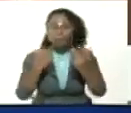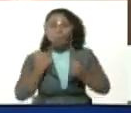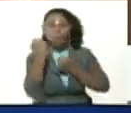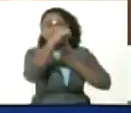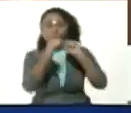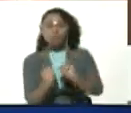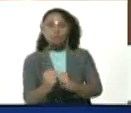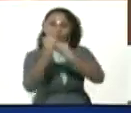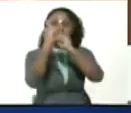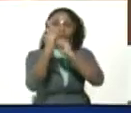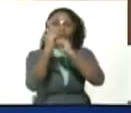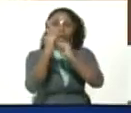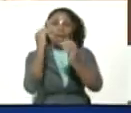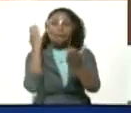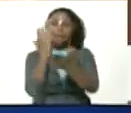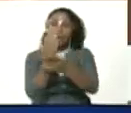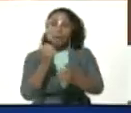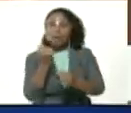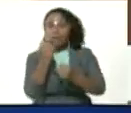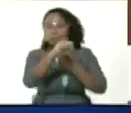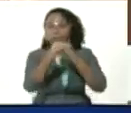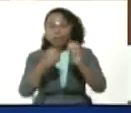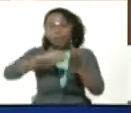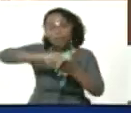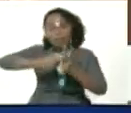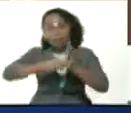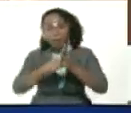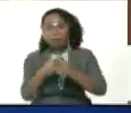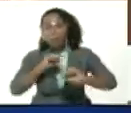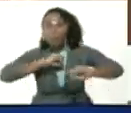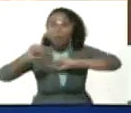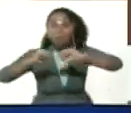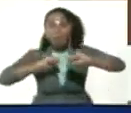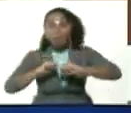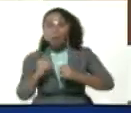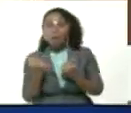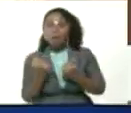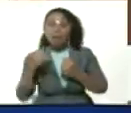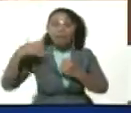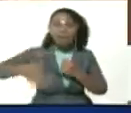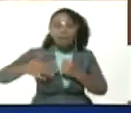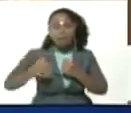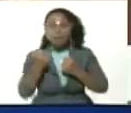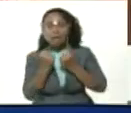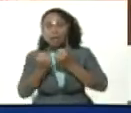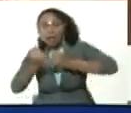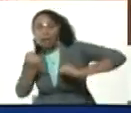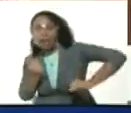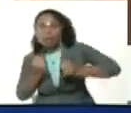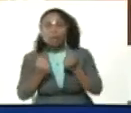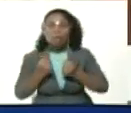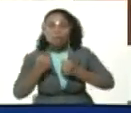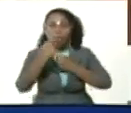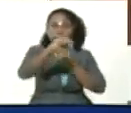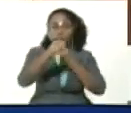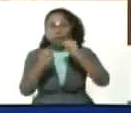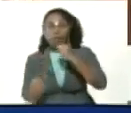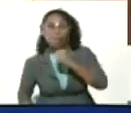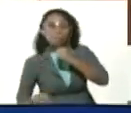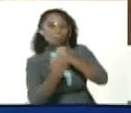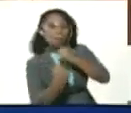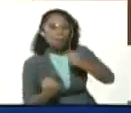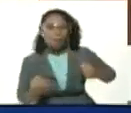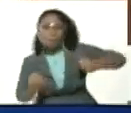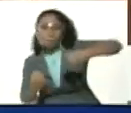permanente, con buena técnica para mover el jack, mover la derecha, la izquierda, gancho,